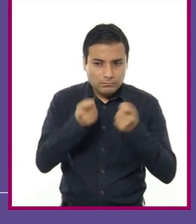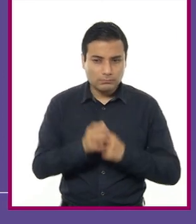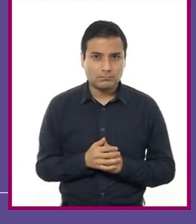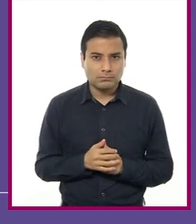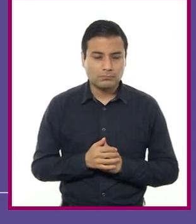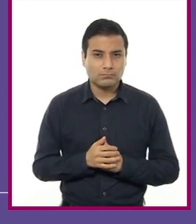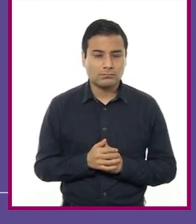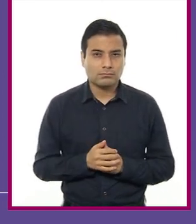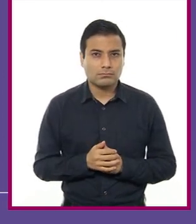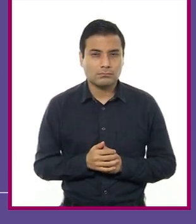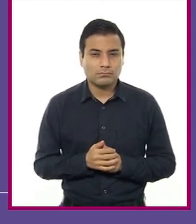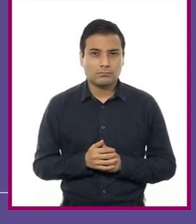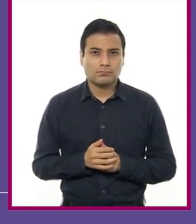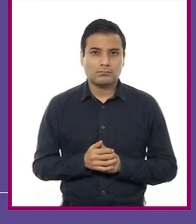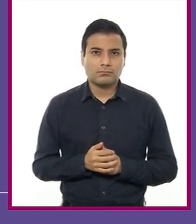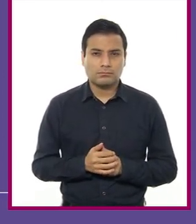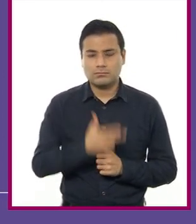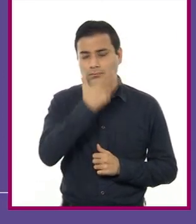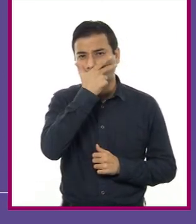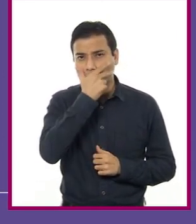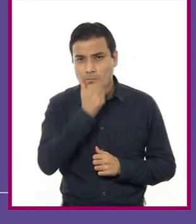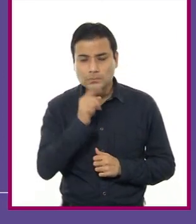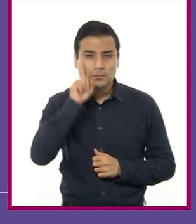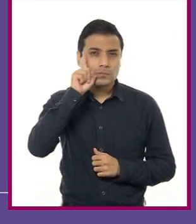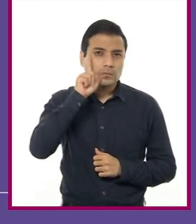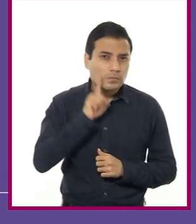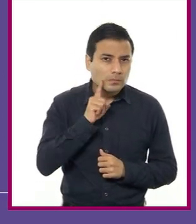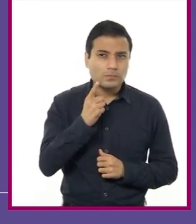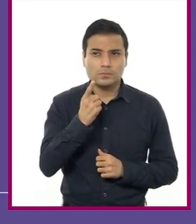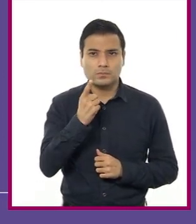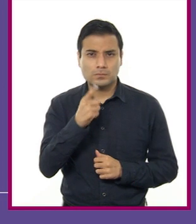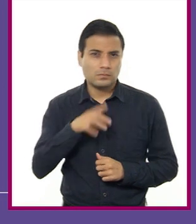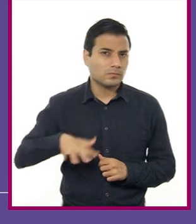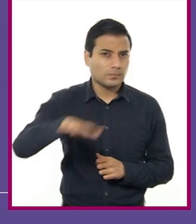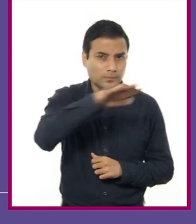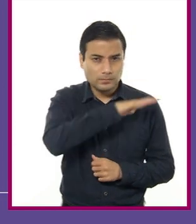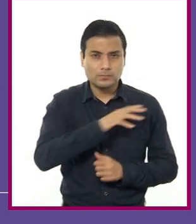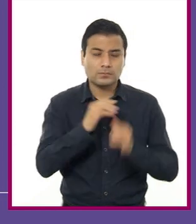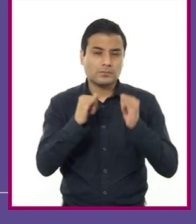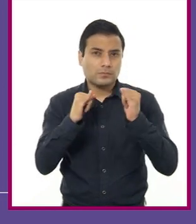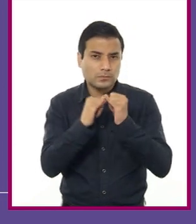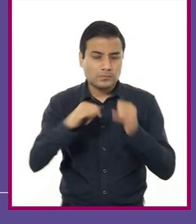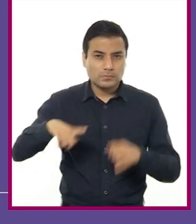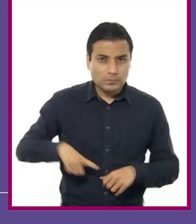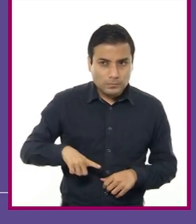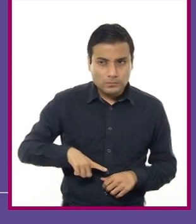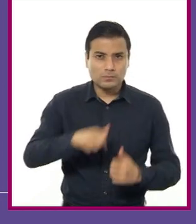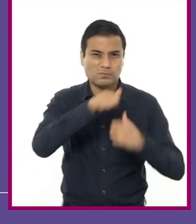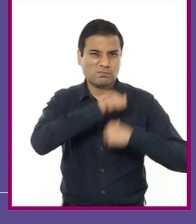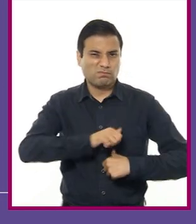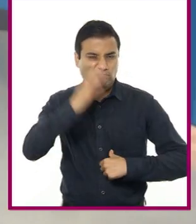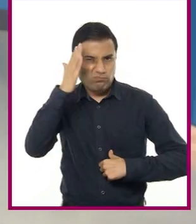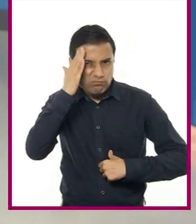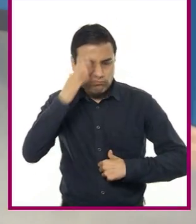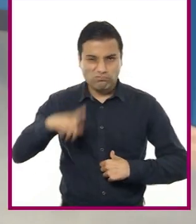decir, de las ciudadanas y ciudadanos, de las instituciones de gobierno y de las autoridades que